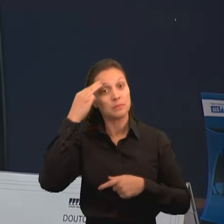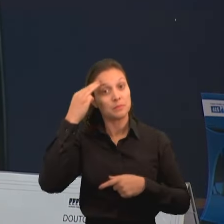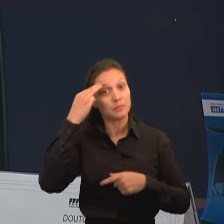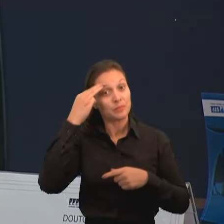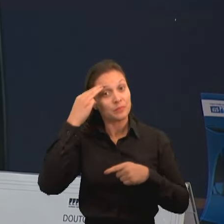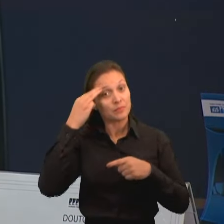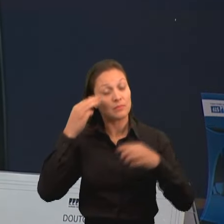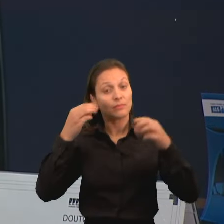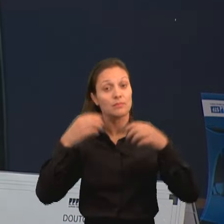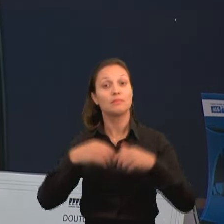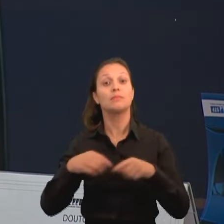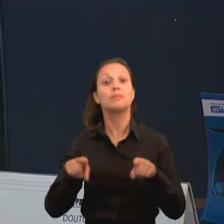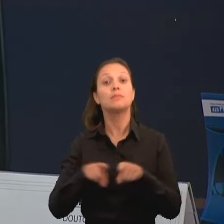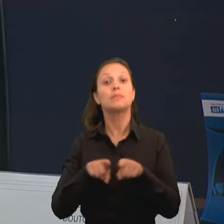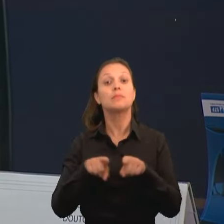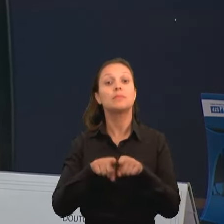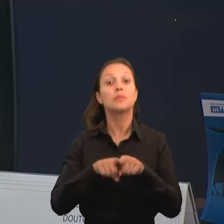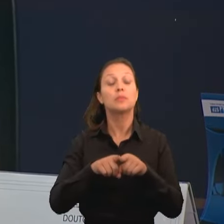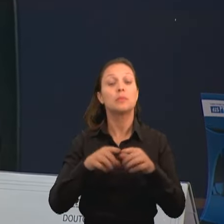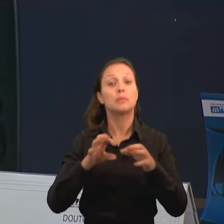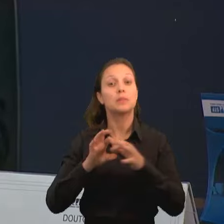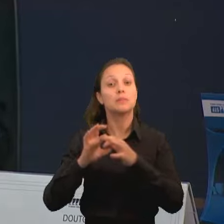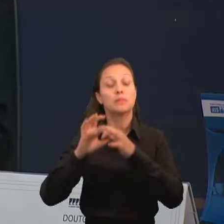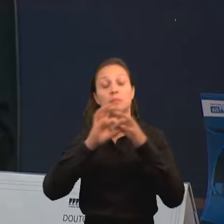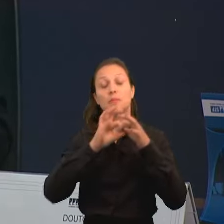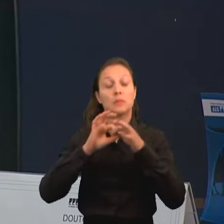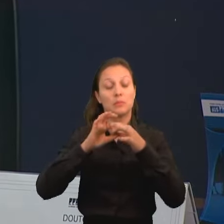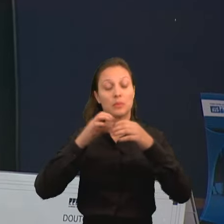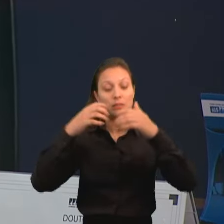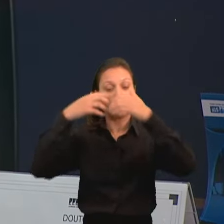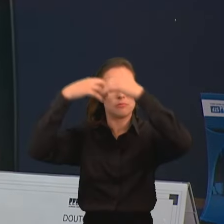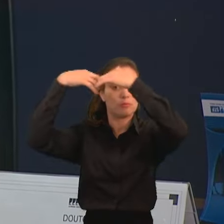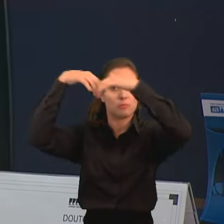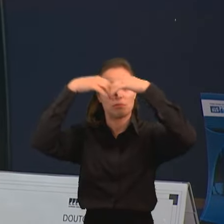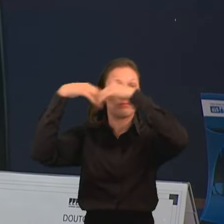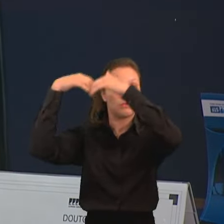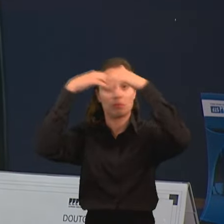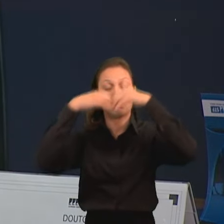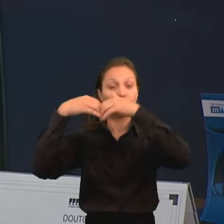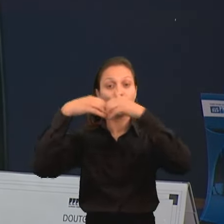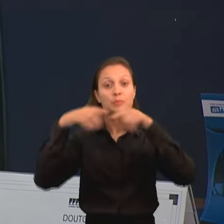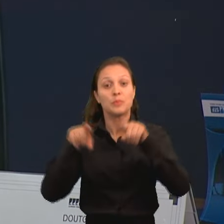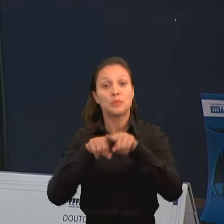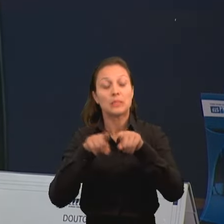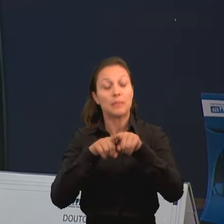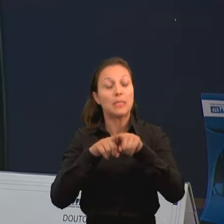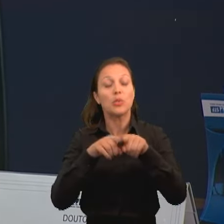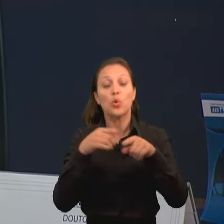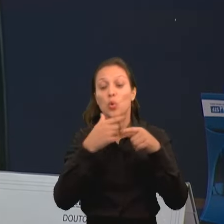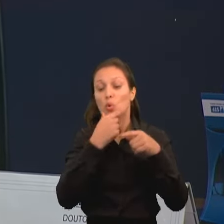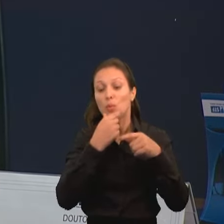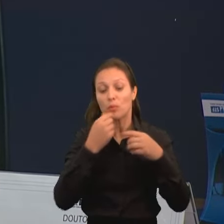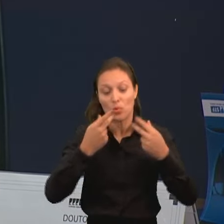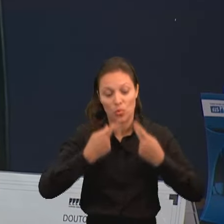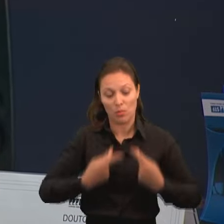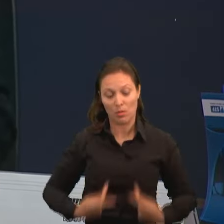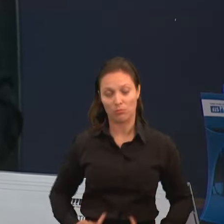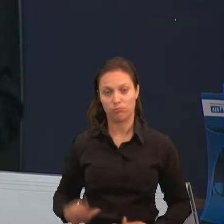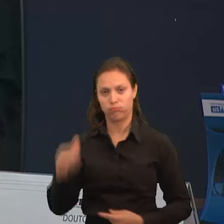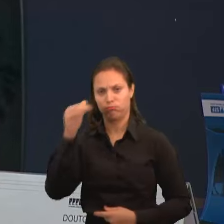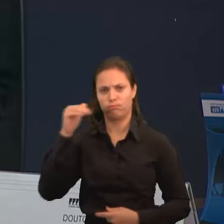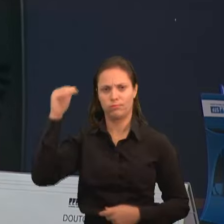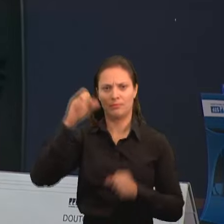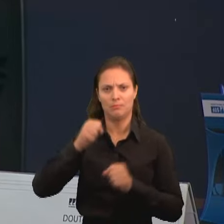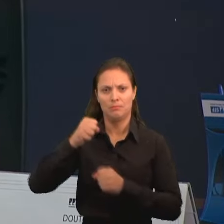sino también para ampliar la capacidad cognitiva de las personas. Podemos crear superhumanos